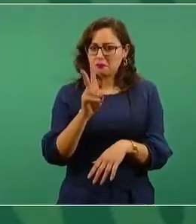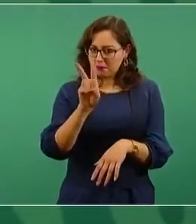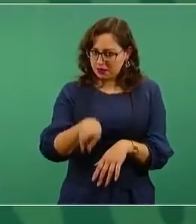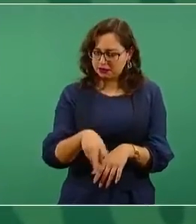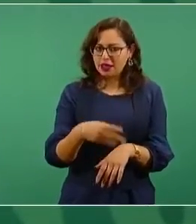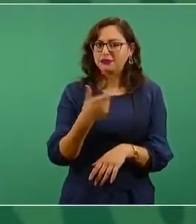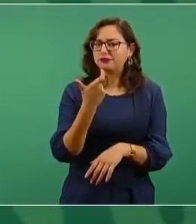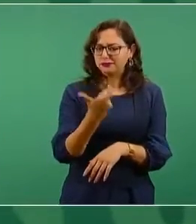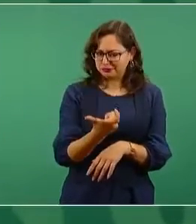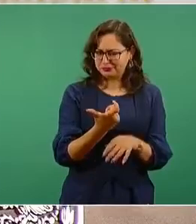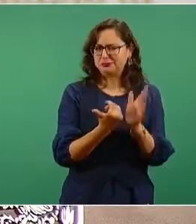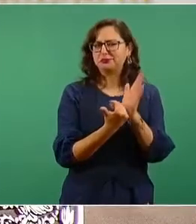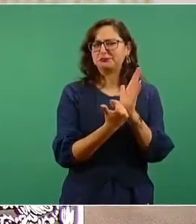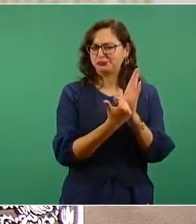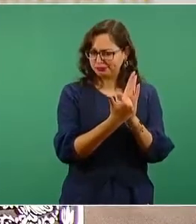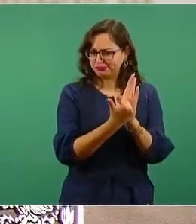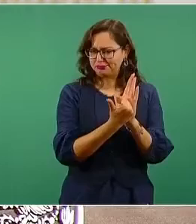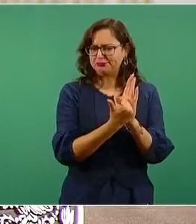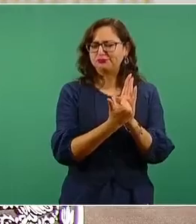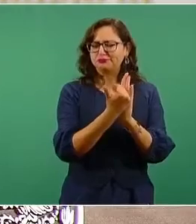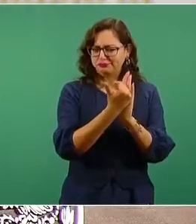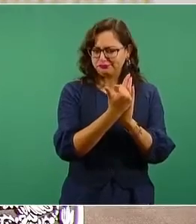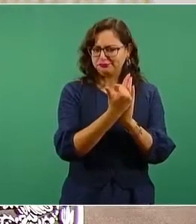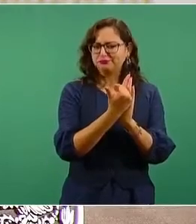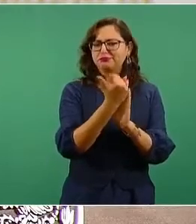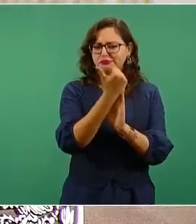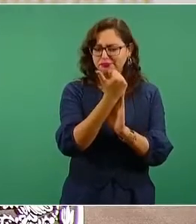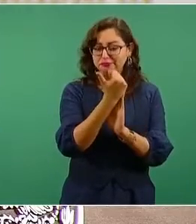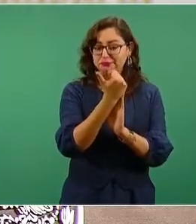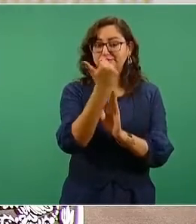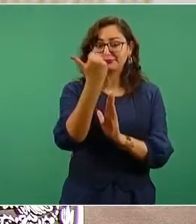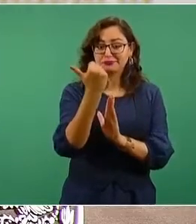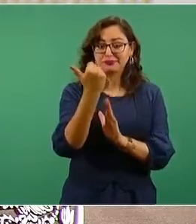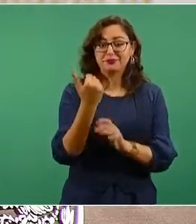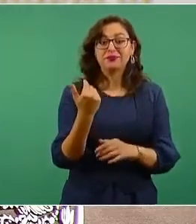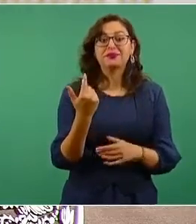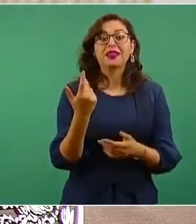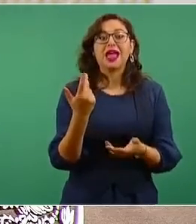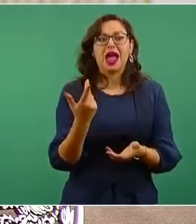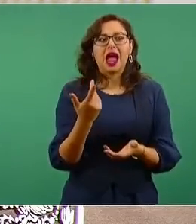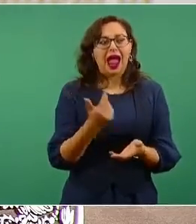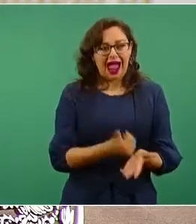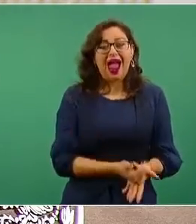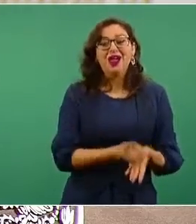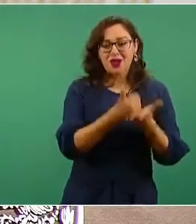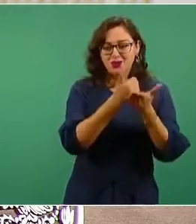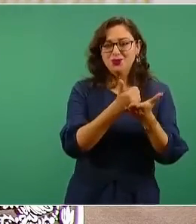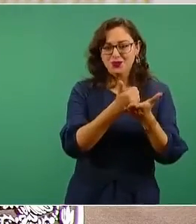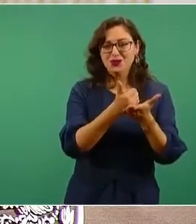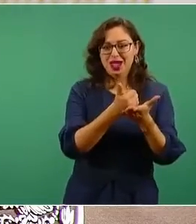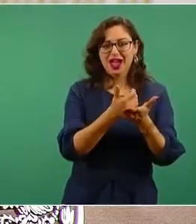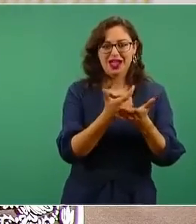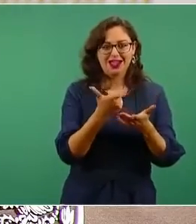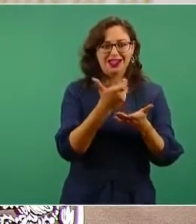aumentando. Eso también nos repercute